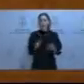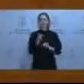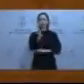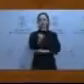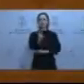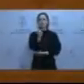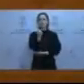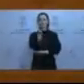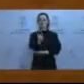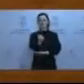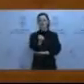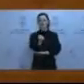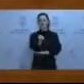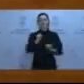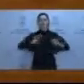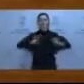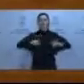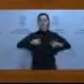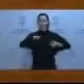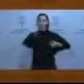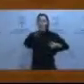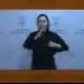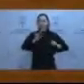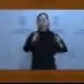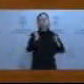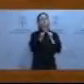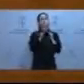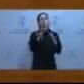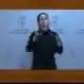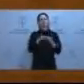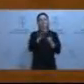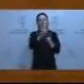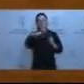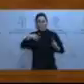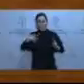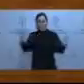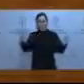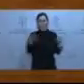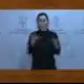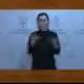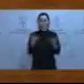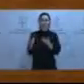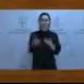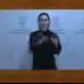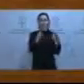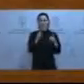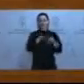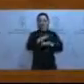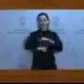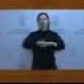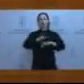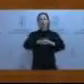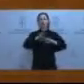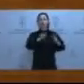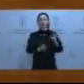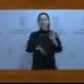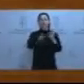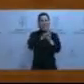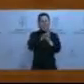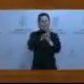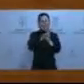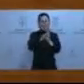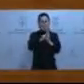esta iniciativa. Coincidimos con el Grupo Foro en la urgente necesidad de dar cumplimiento a la Ley